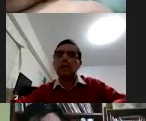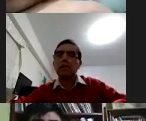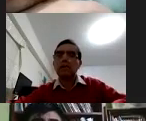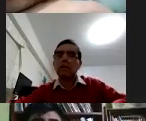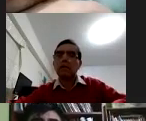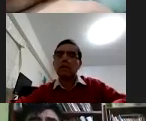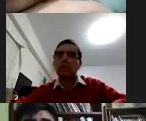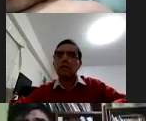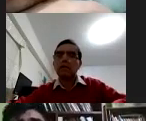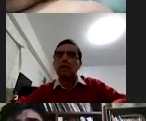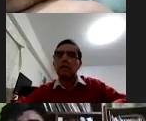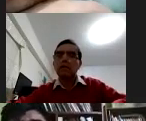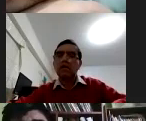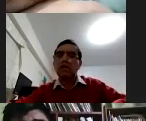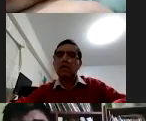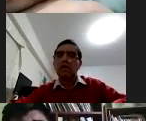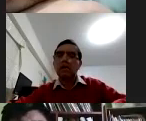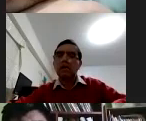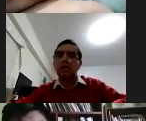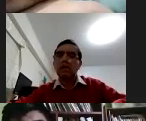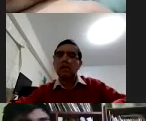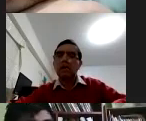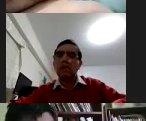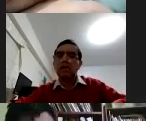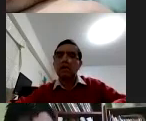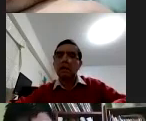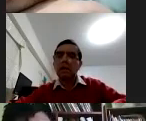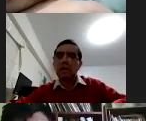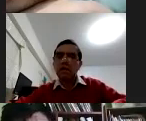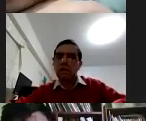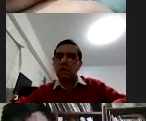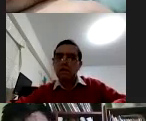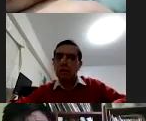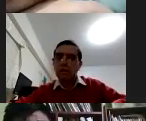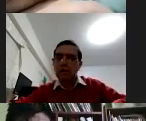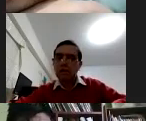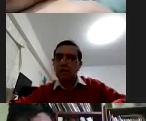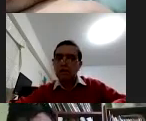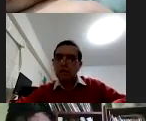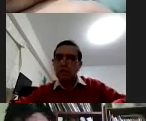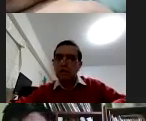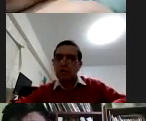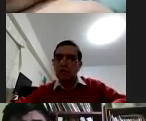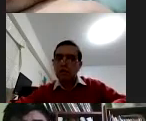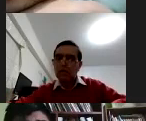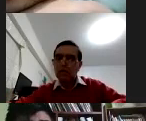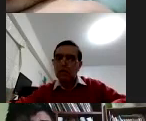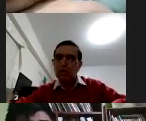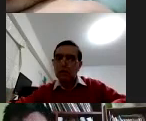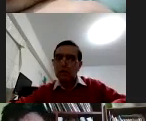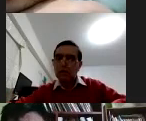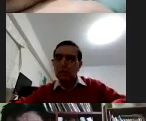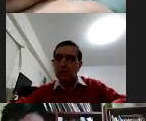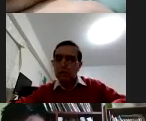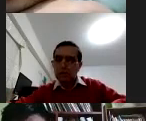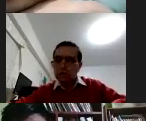Se puede considerar de que son factores que pueden ser un bloqueo para nuestro abordaje terapéutico, como enfermedades cardiovasculares que pueden ser